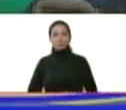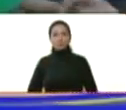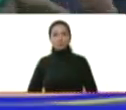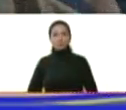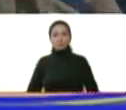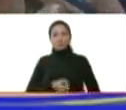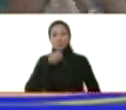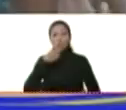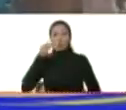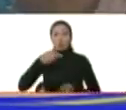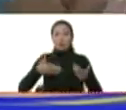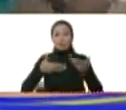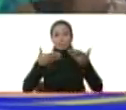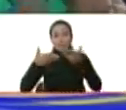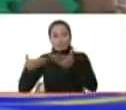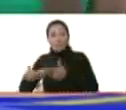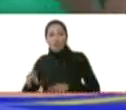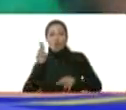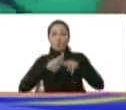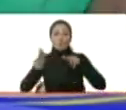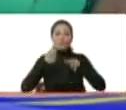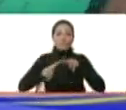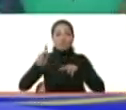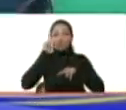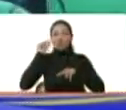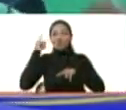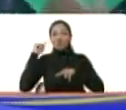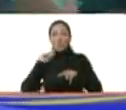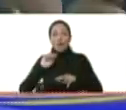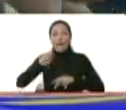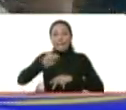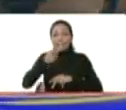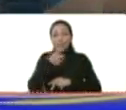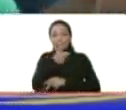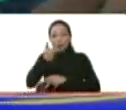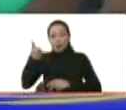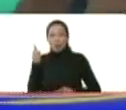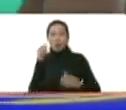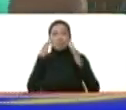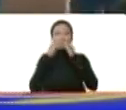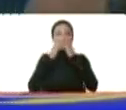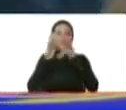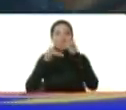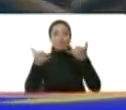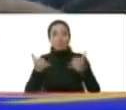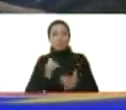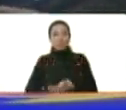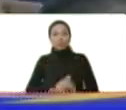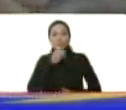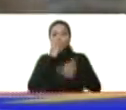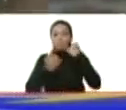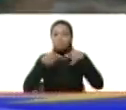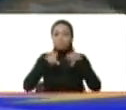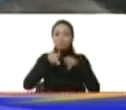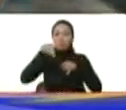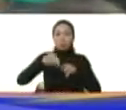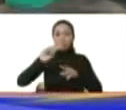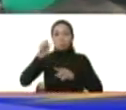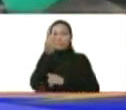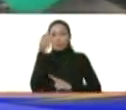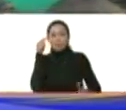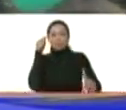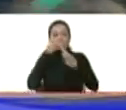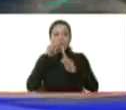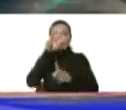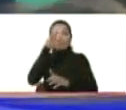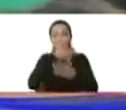Bueno, aquí van a recibir los niños y las niñas las llaves de sus viviendas, culminando hoy una primera meta